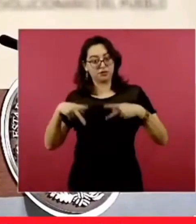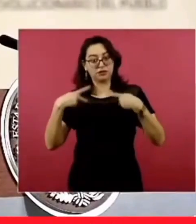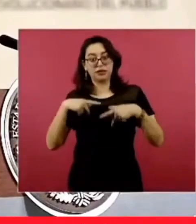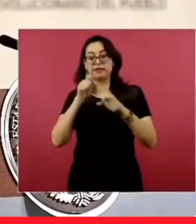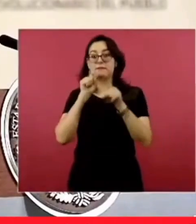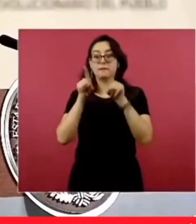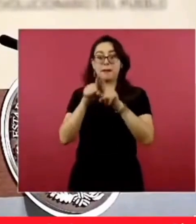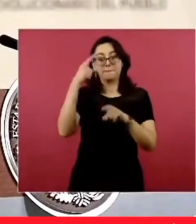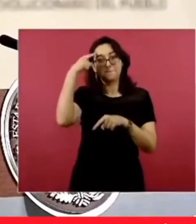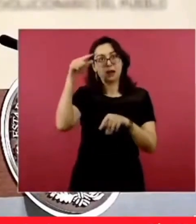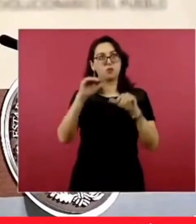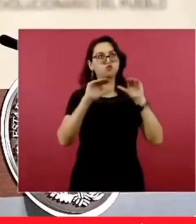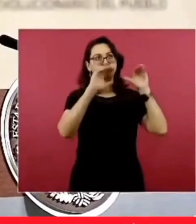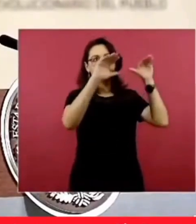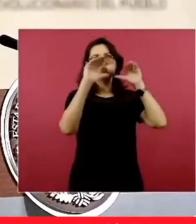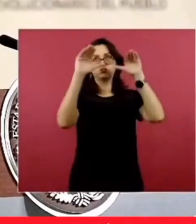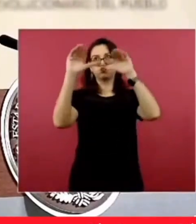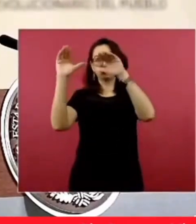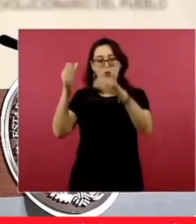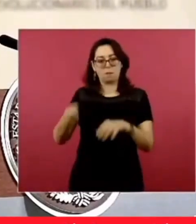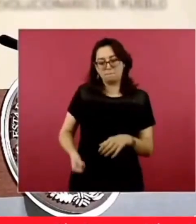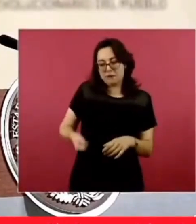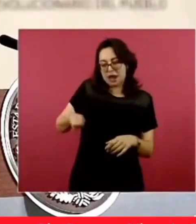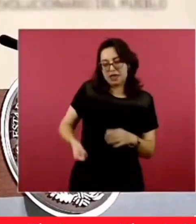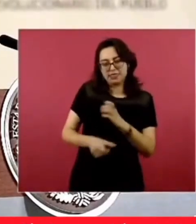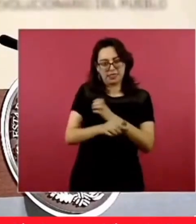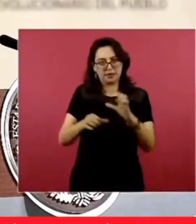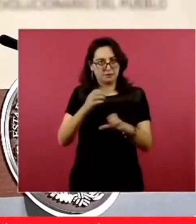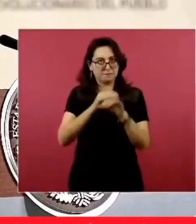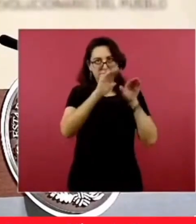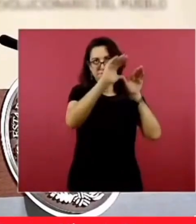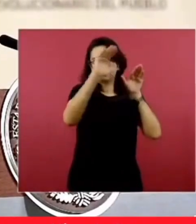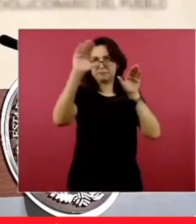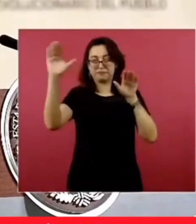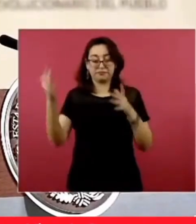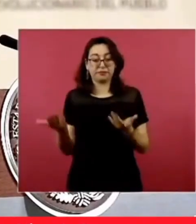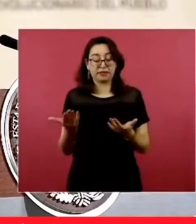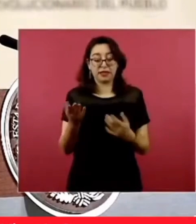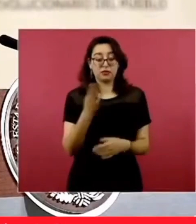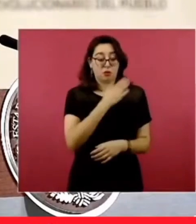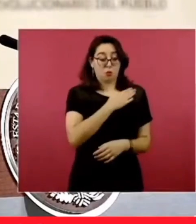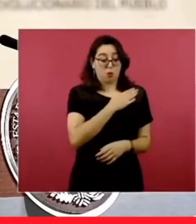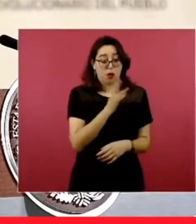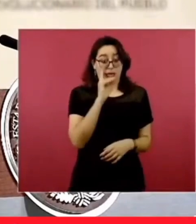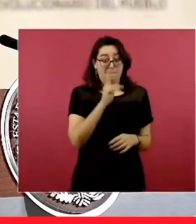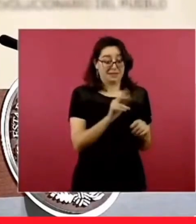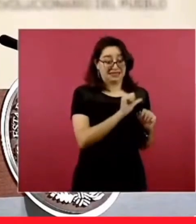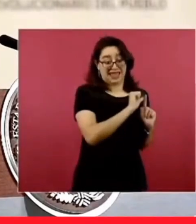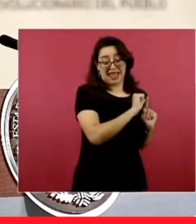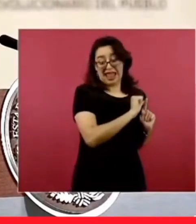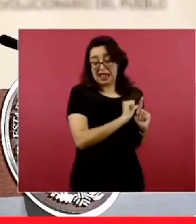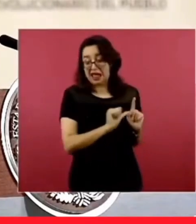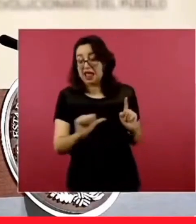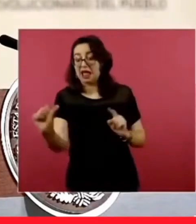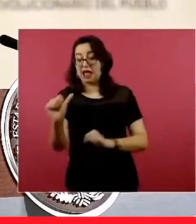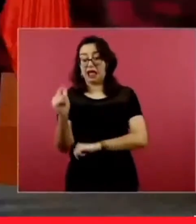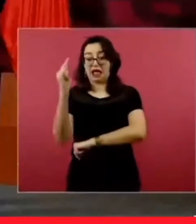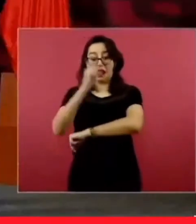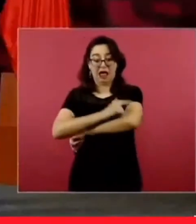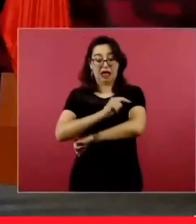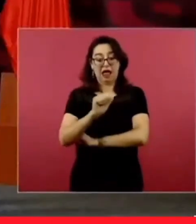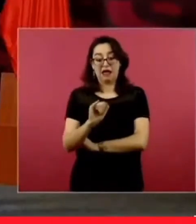importante, pues garantizará que en 39 minutos puedas llegar desde Buenavista